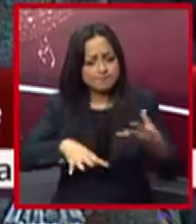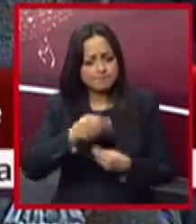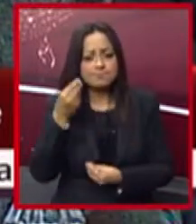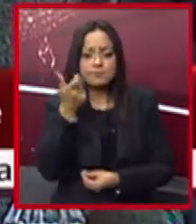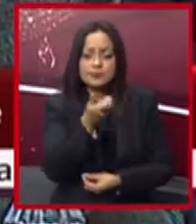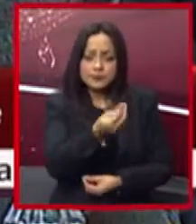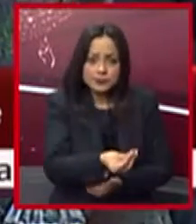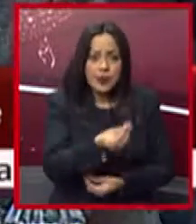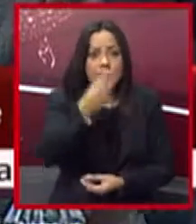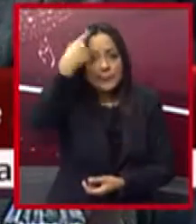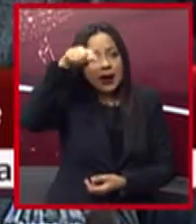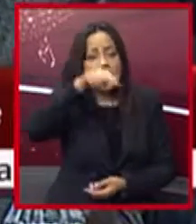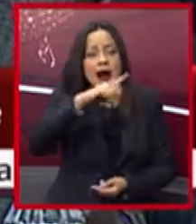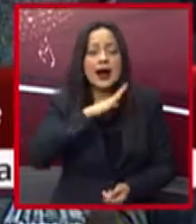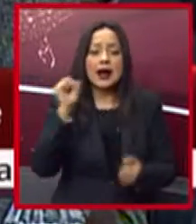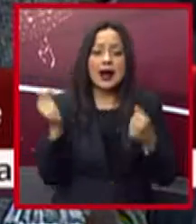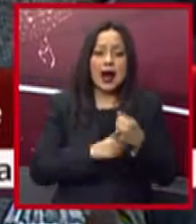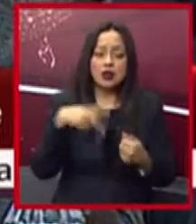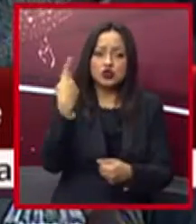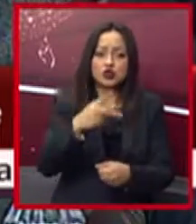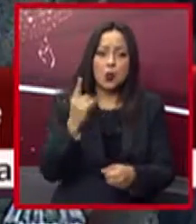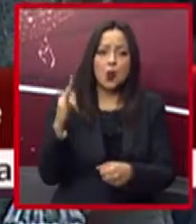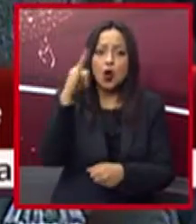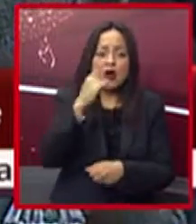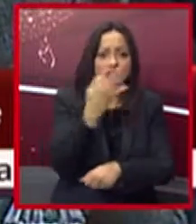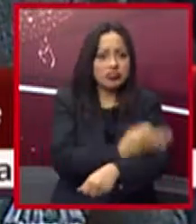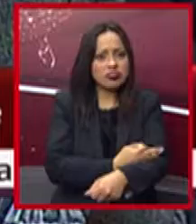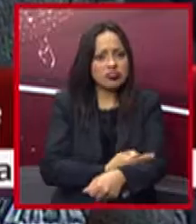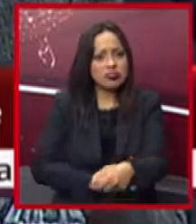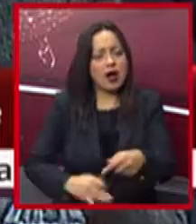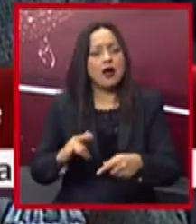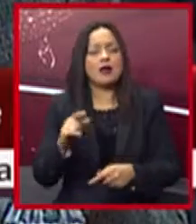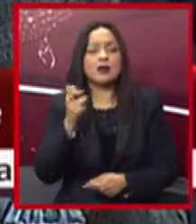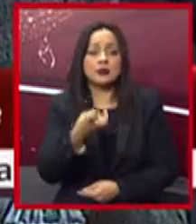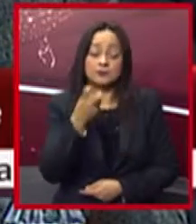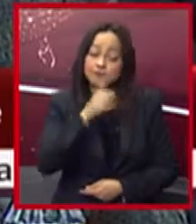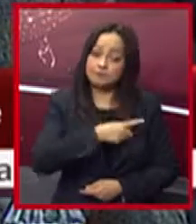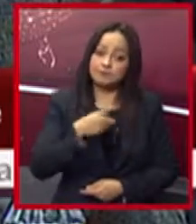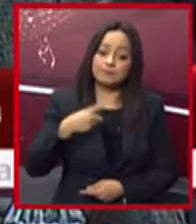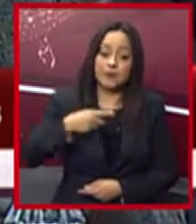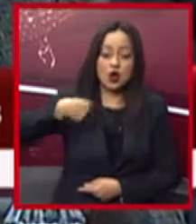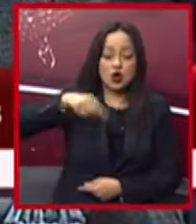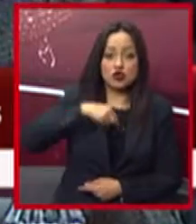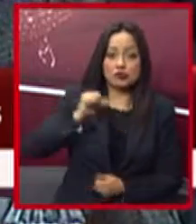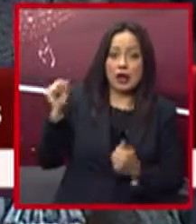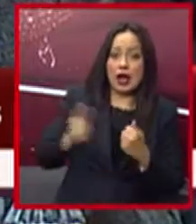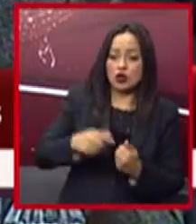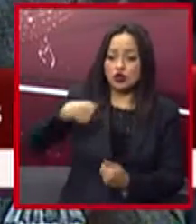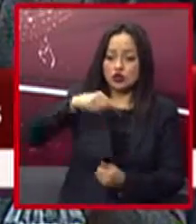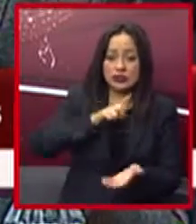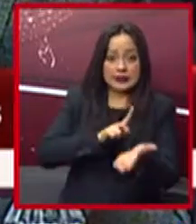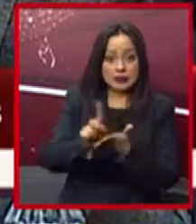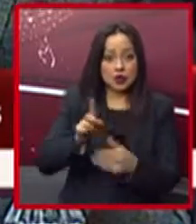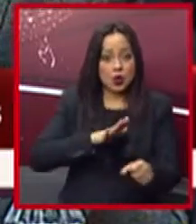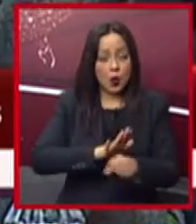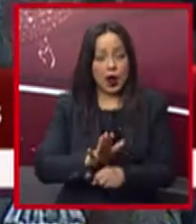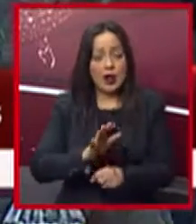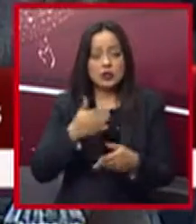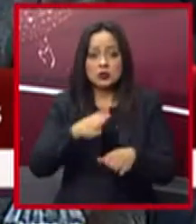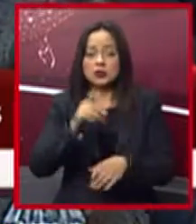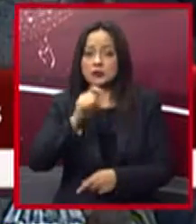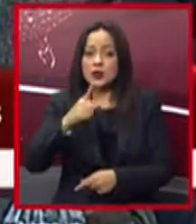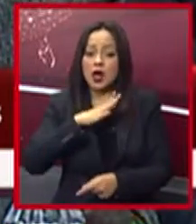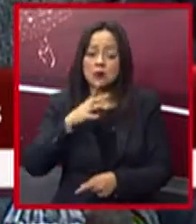al usuario por la demora del vuelo. Nosotros, los usuarios, a lo único que tenemos derecho en las líneas aéreas